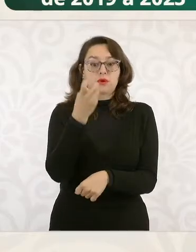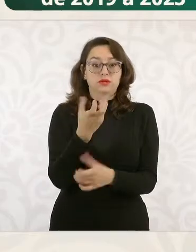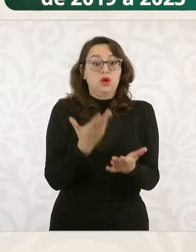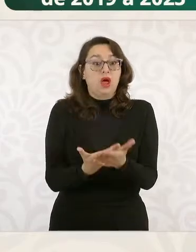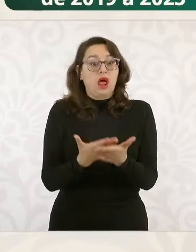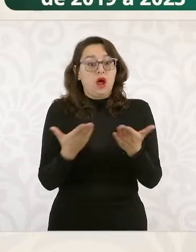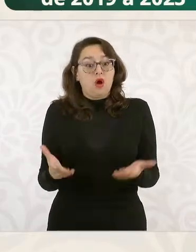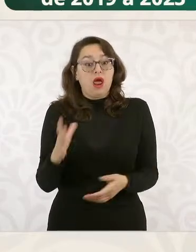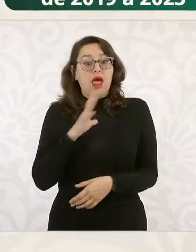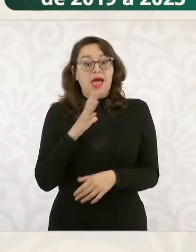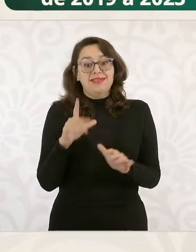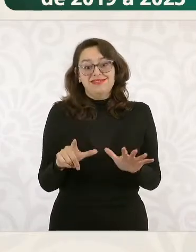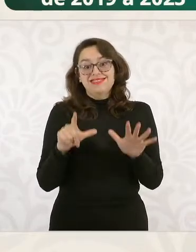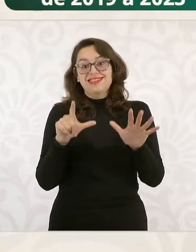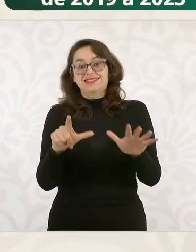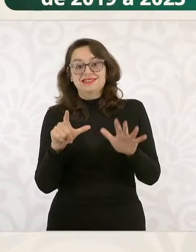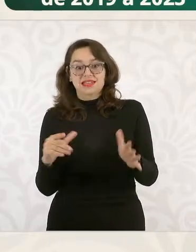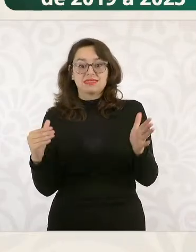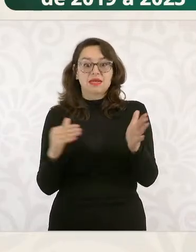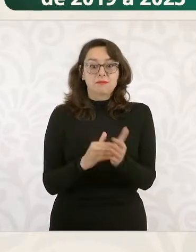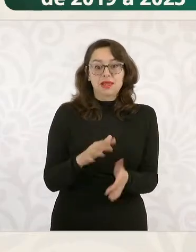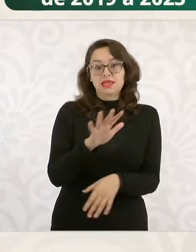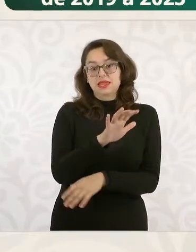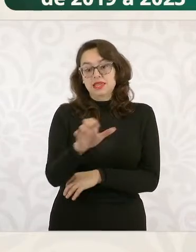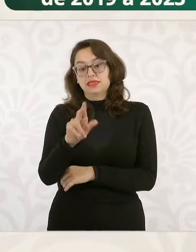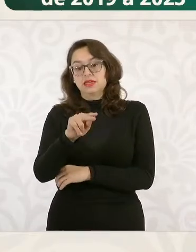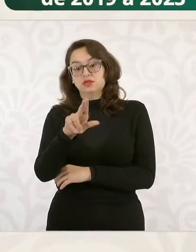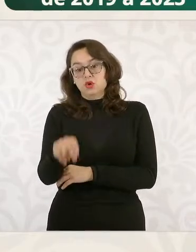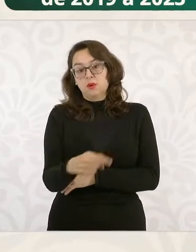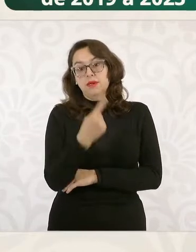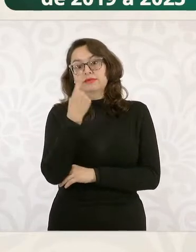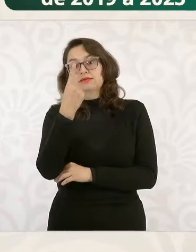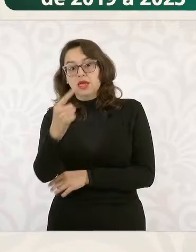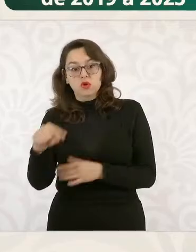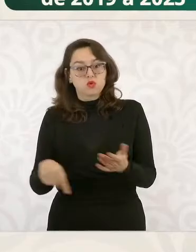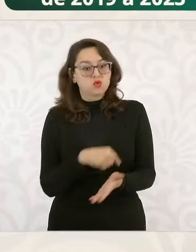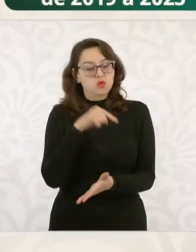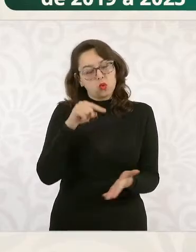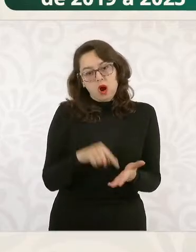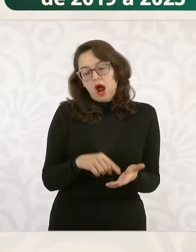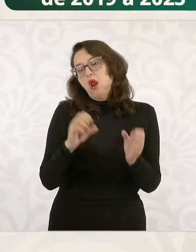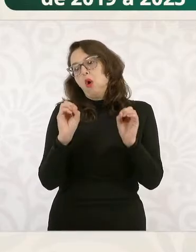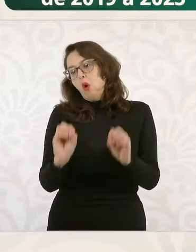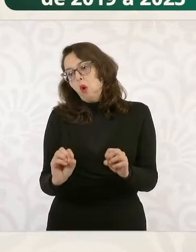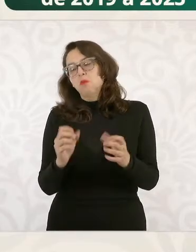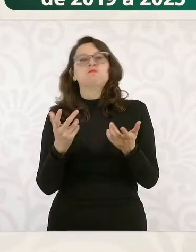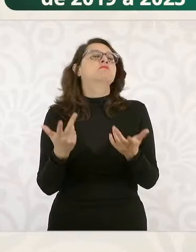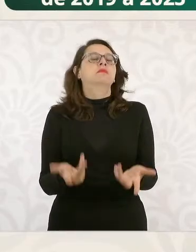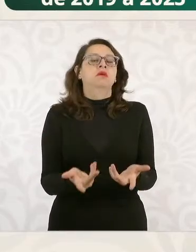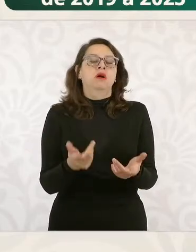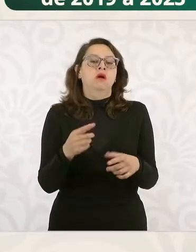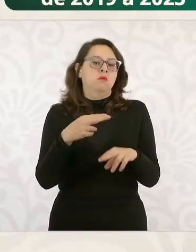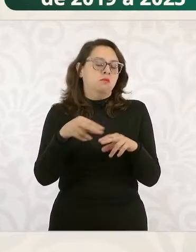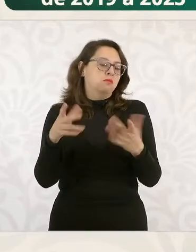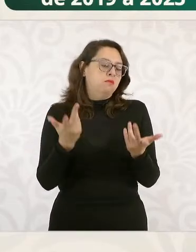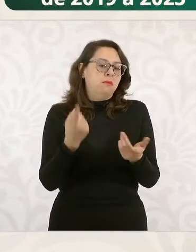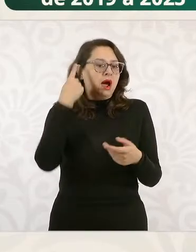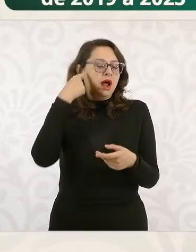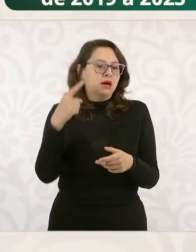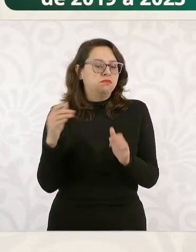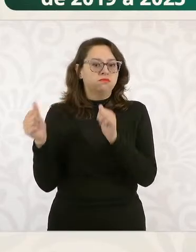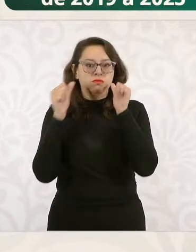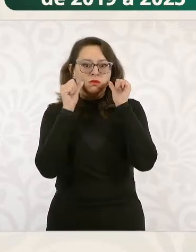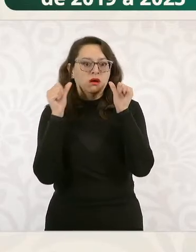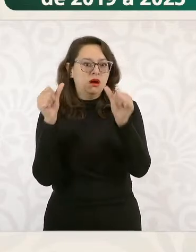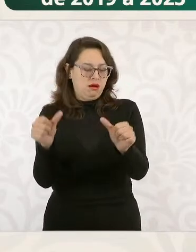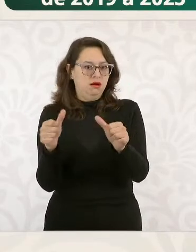17,591 espacios, turnos de consulta de medicina familiar. Como sabemos, cada derechohabiente del